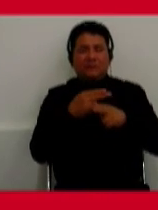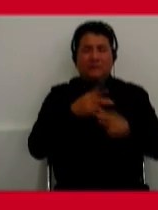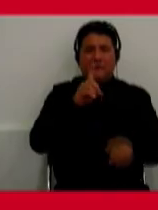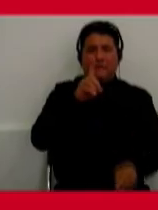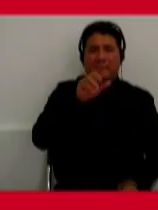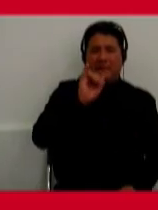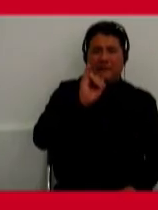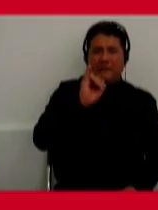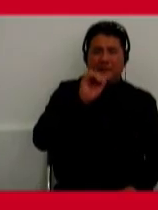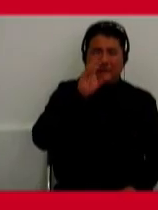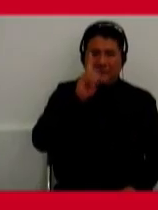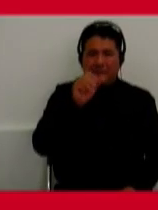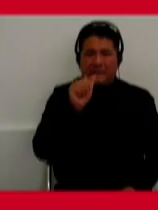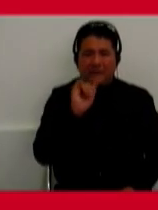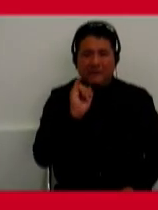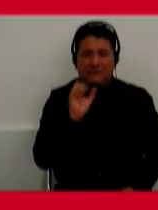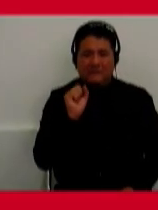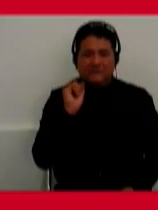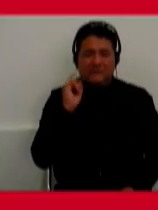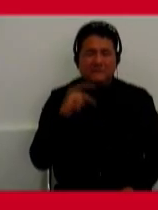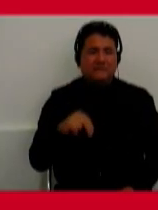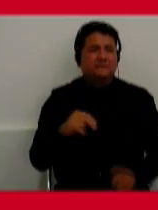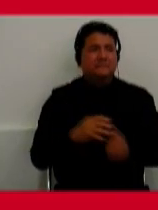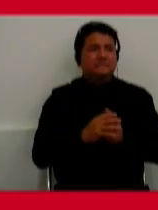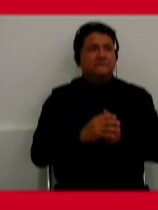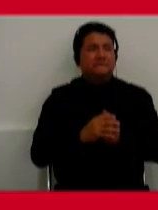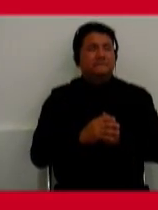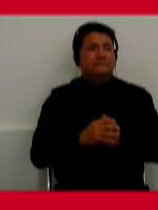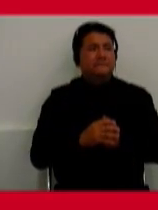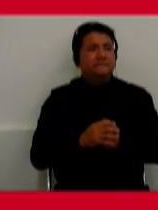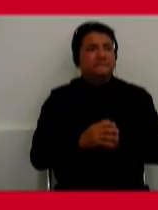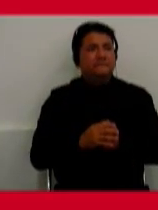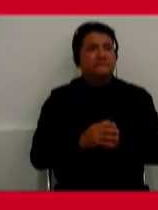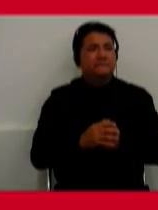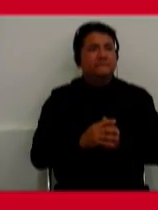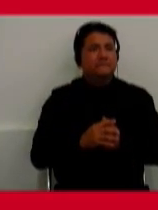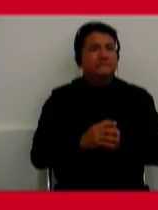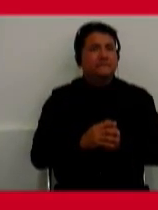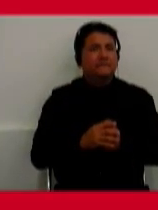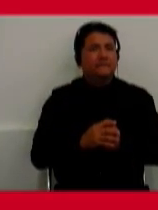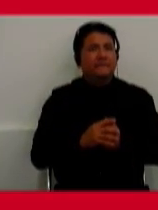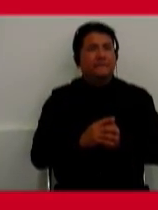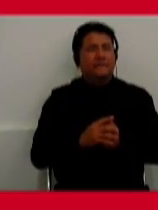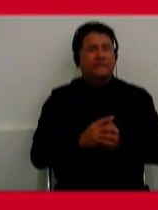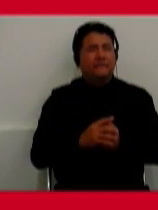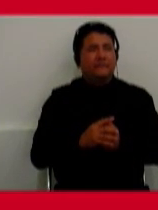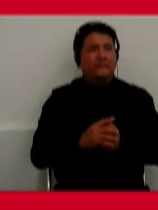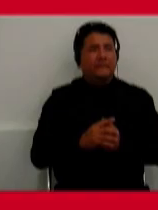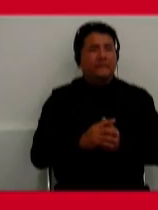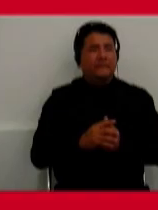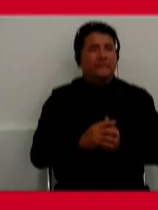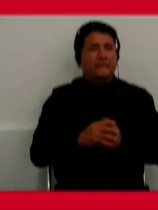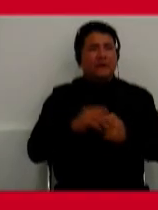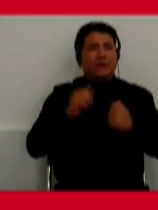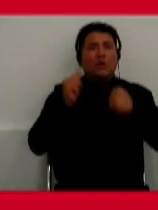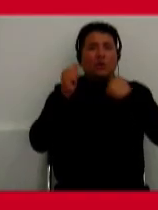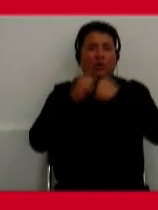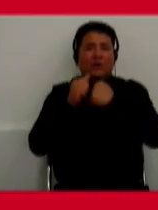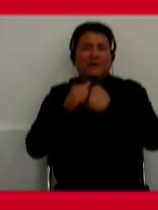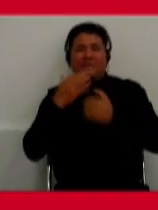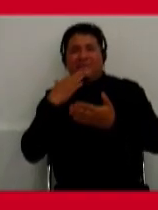diseminado y no sigue una estructura definida, ¿no? Para yacimientos altamente selectivos y con roca de mala calidad,